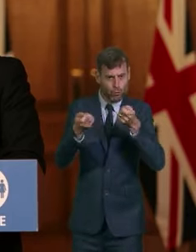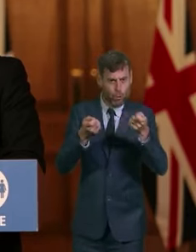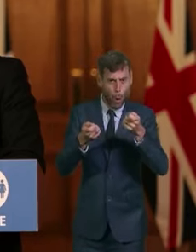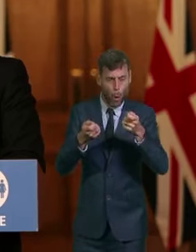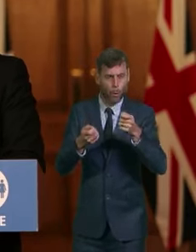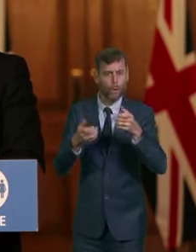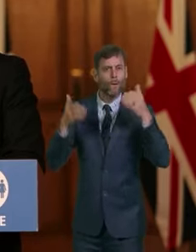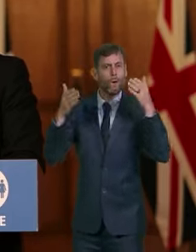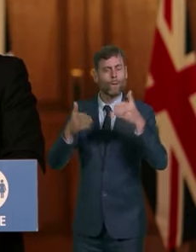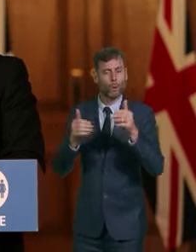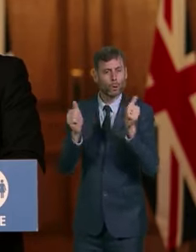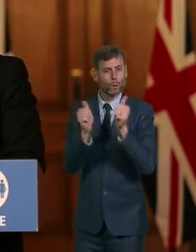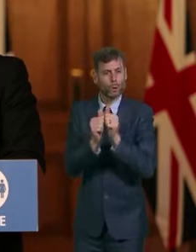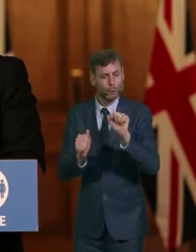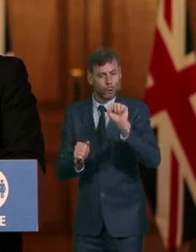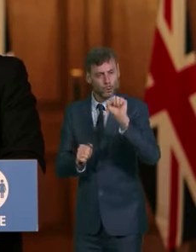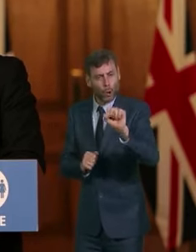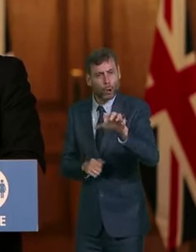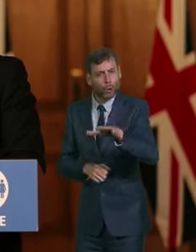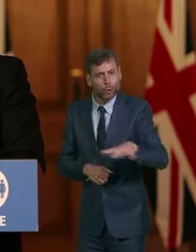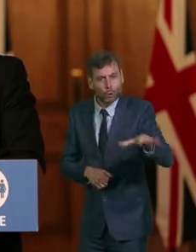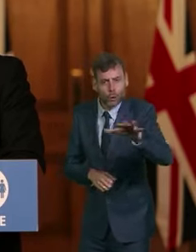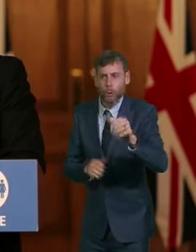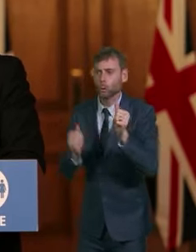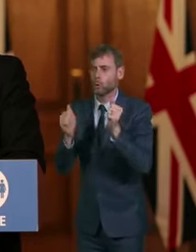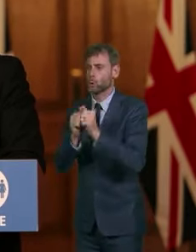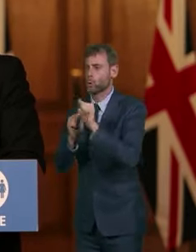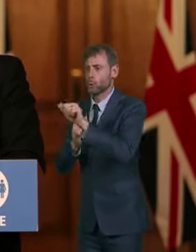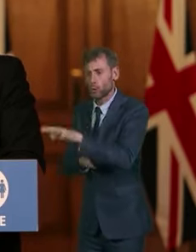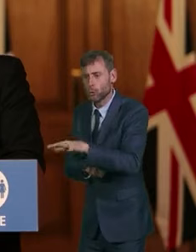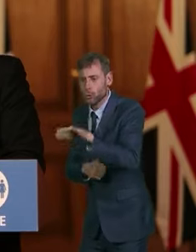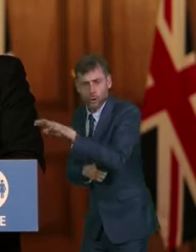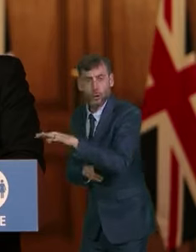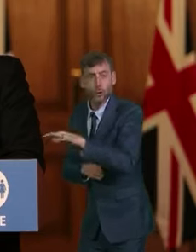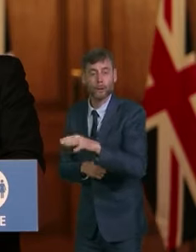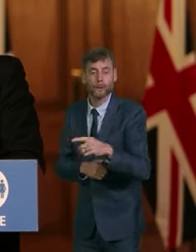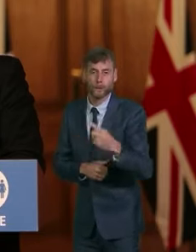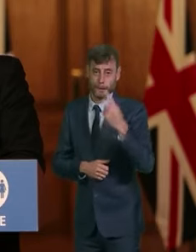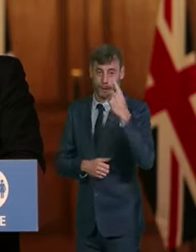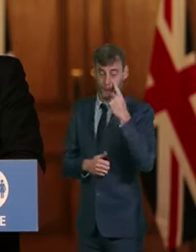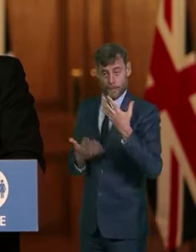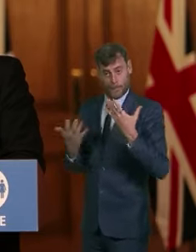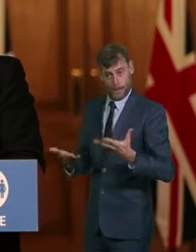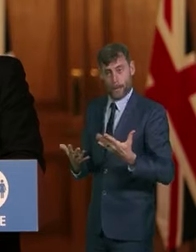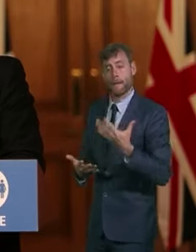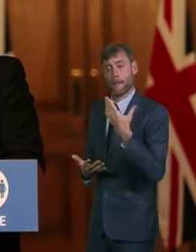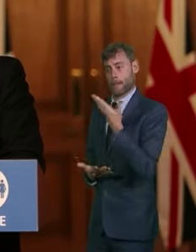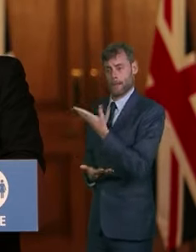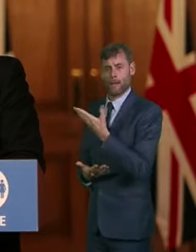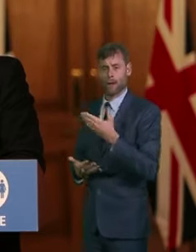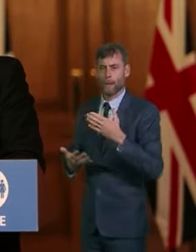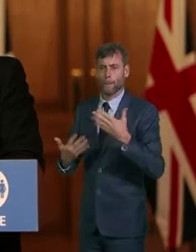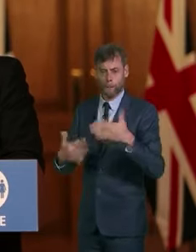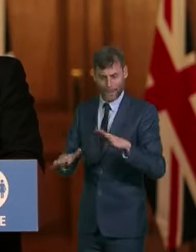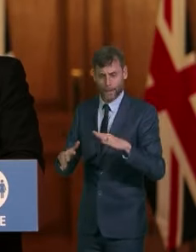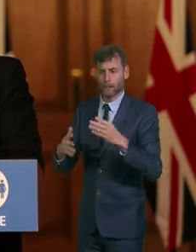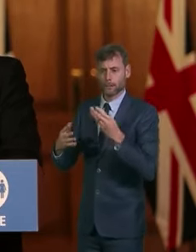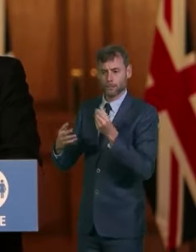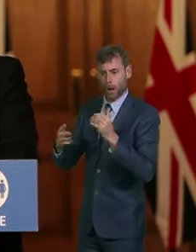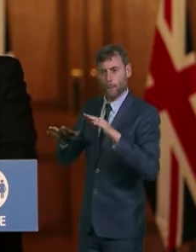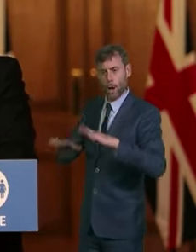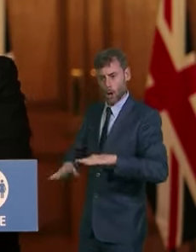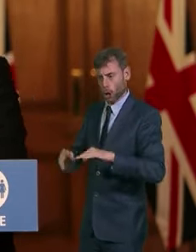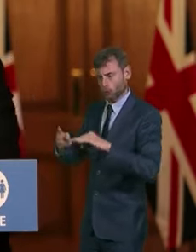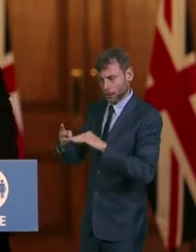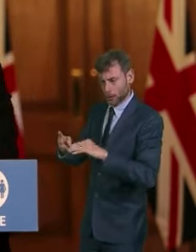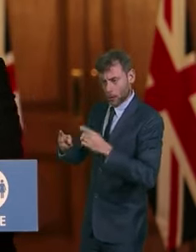Un enfoque regional y local. El mismo enfoque que ahora están siguiendo algunos de los países que tienen más éxito en su lucha